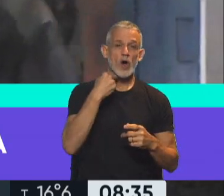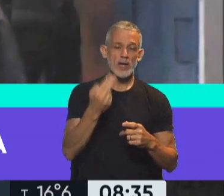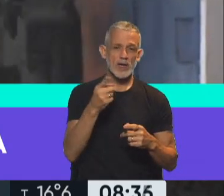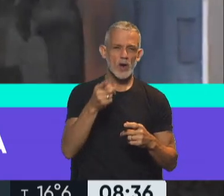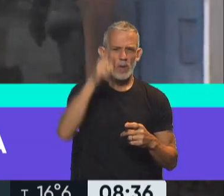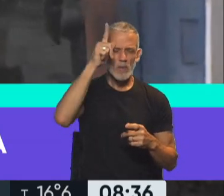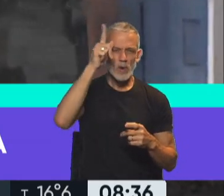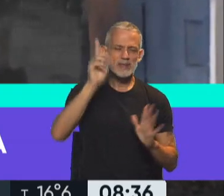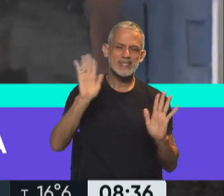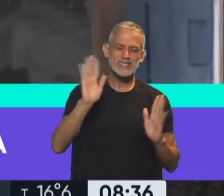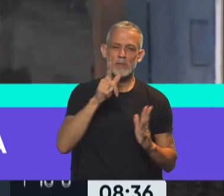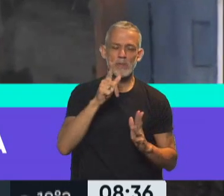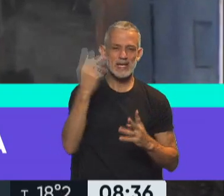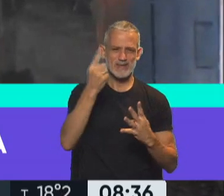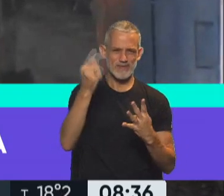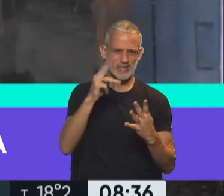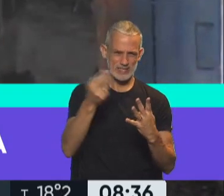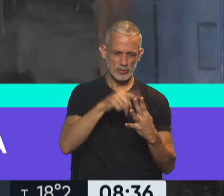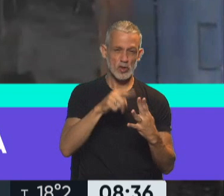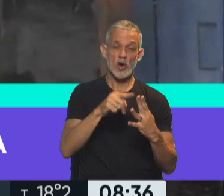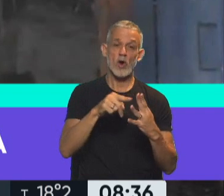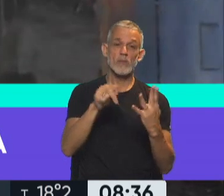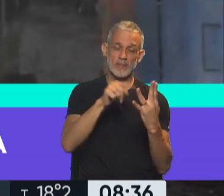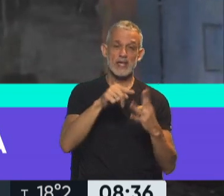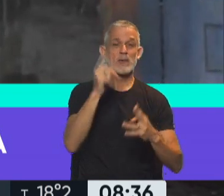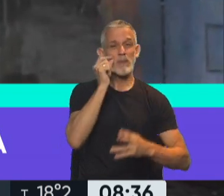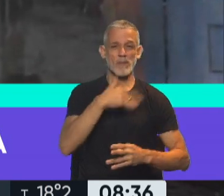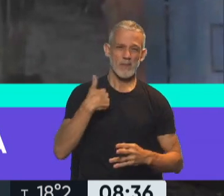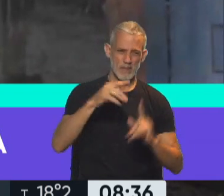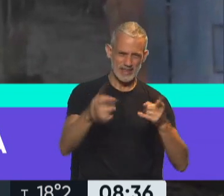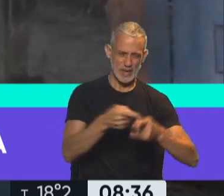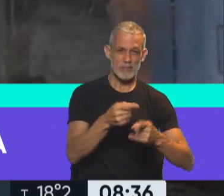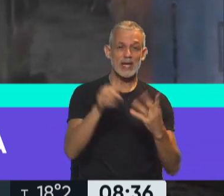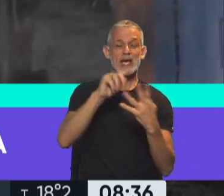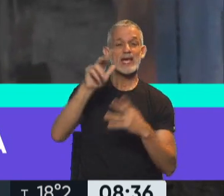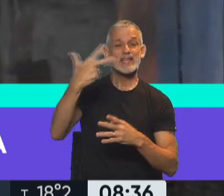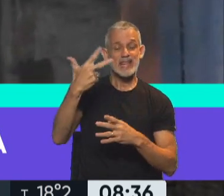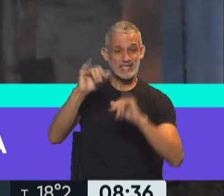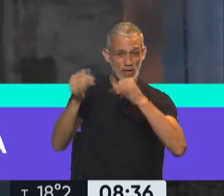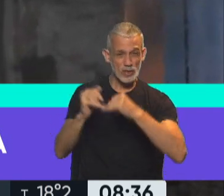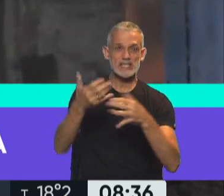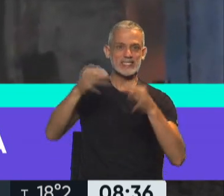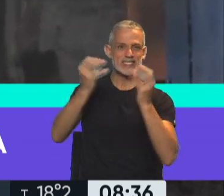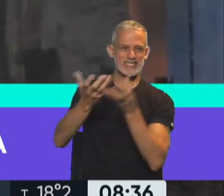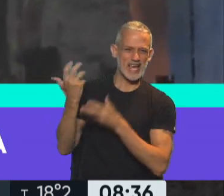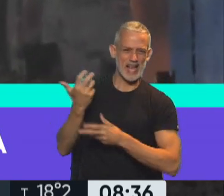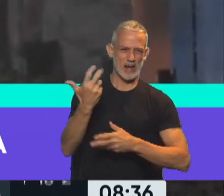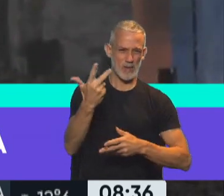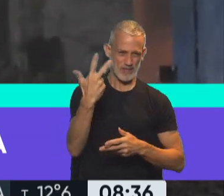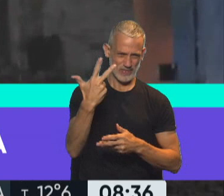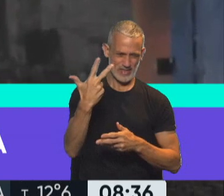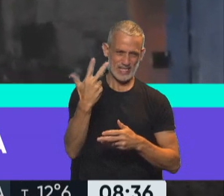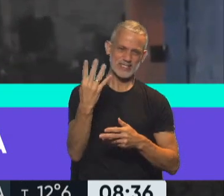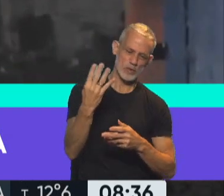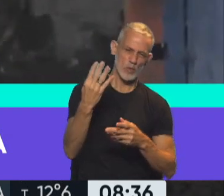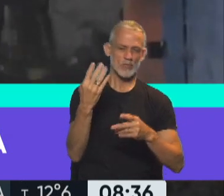policía lo daba por fallecido junto a el matrimonio y tres adolescentes pudieron ser rescatados en el momento en donde las